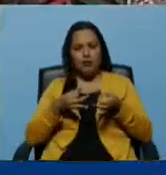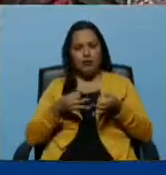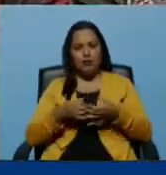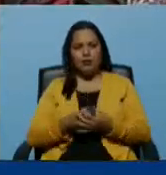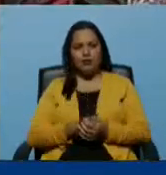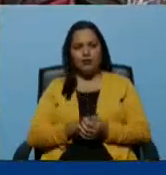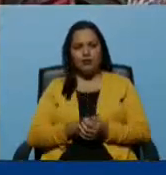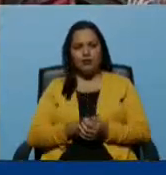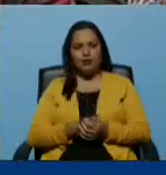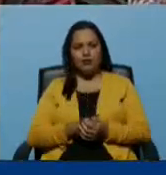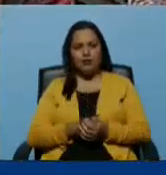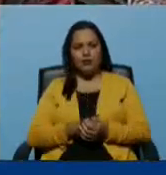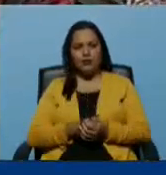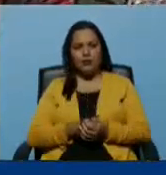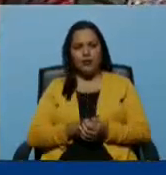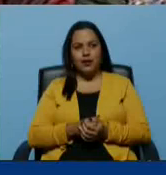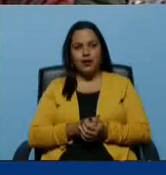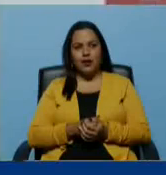La moral.